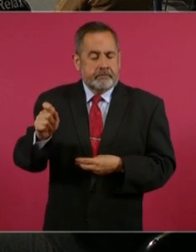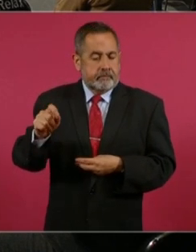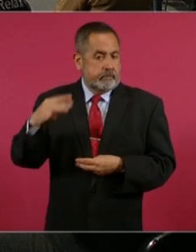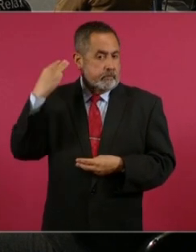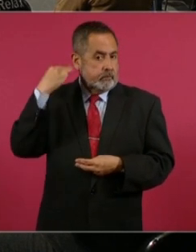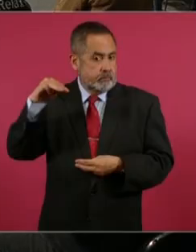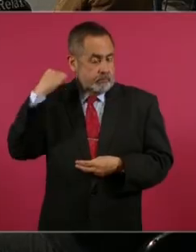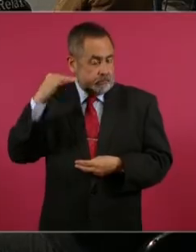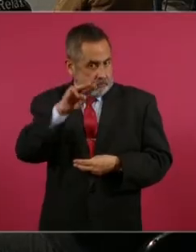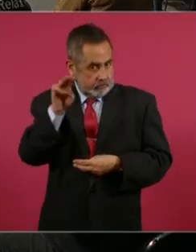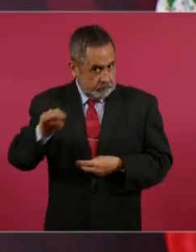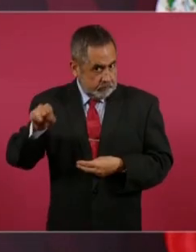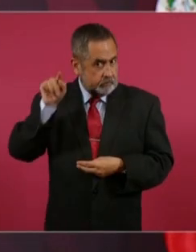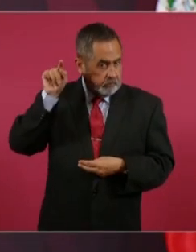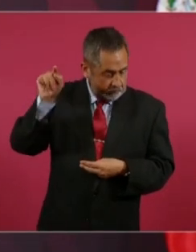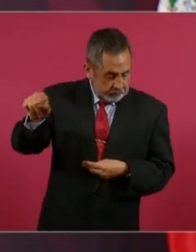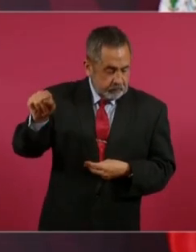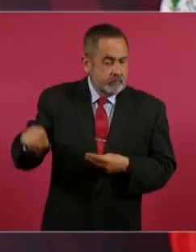Morelia.